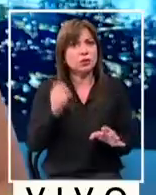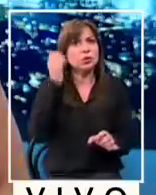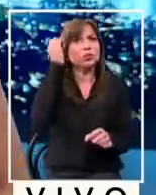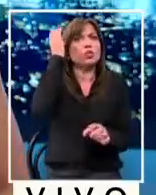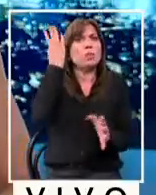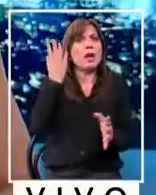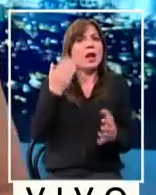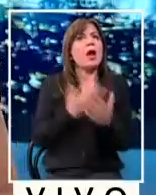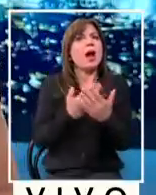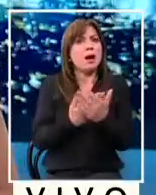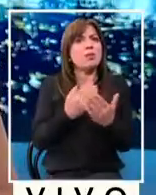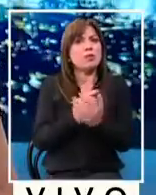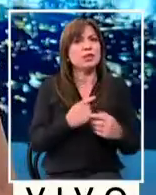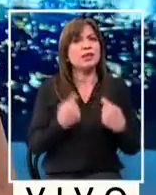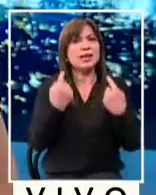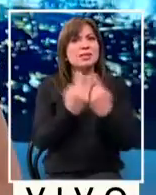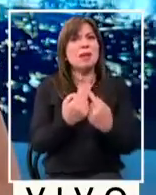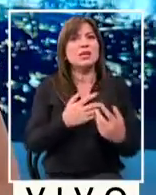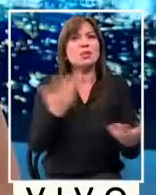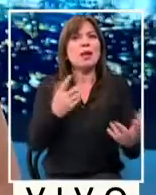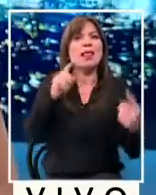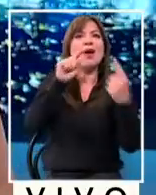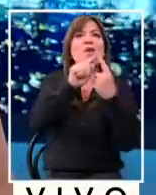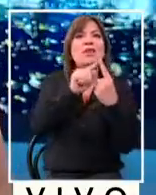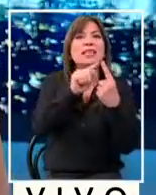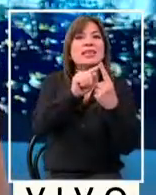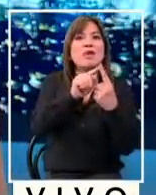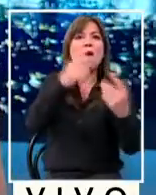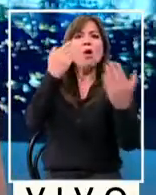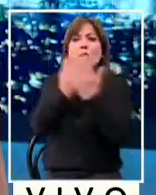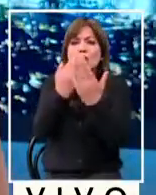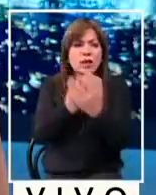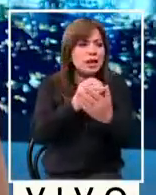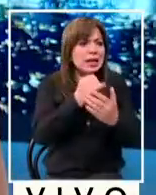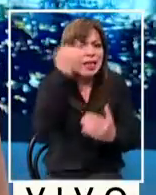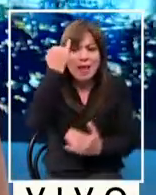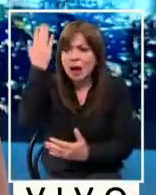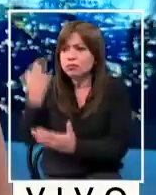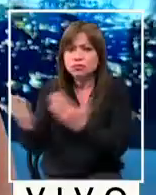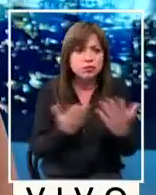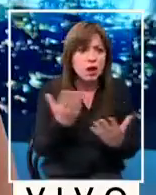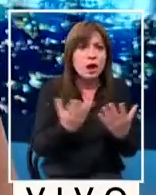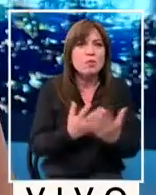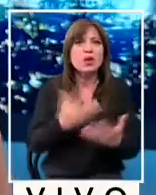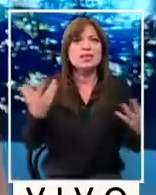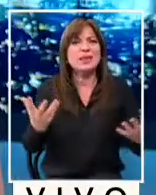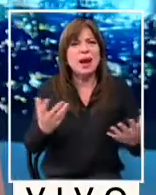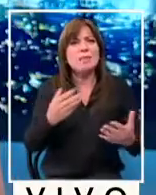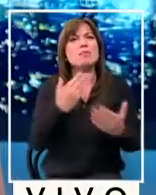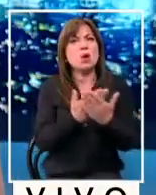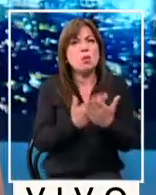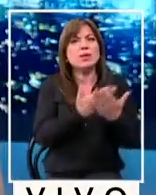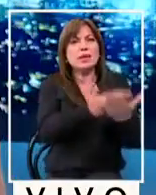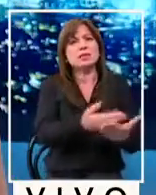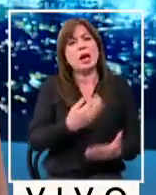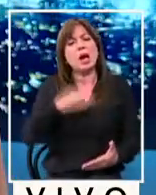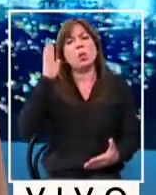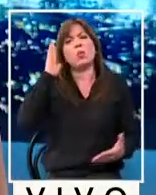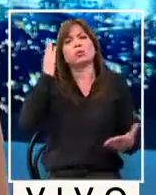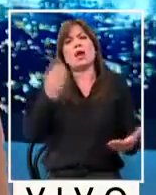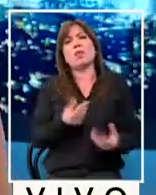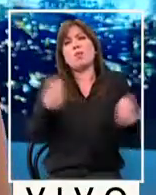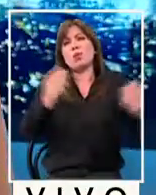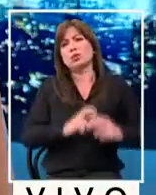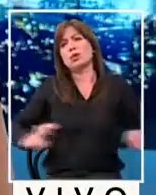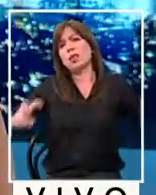supieron aprovechar ese espacio para lo que era su objetivo, confrontar ideas cuando ya el grueso de sus propuestas ha sido escuchado en foros